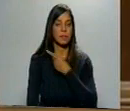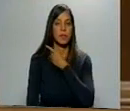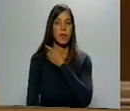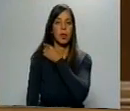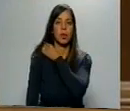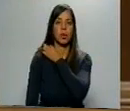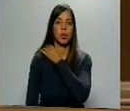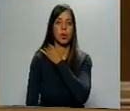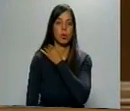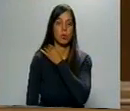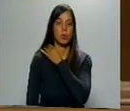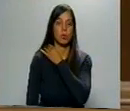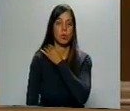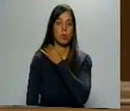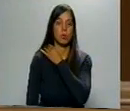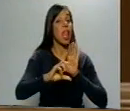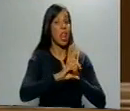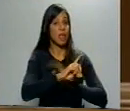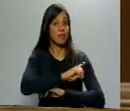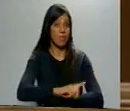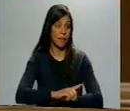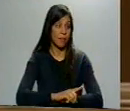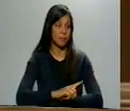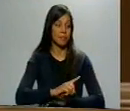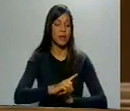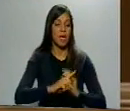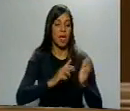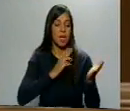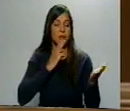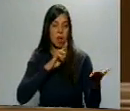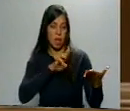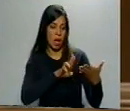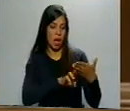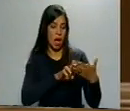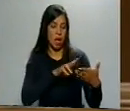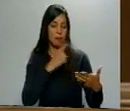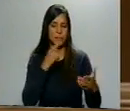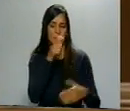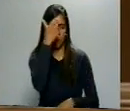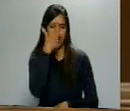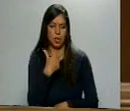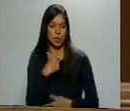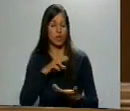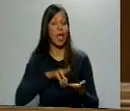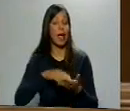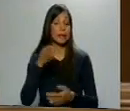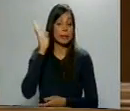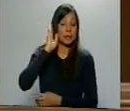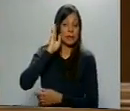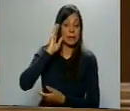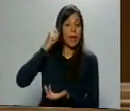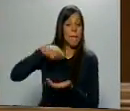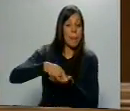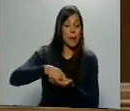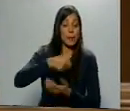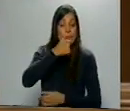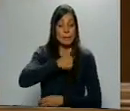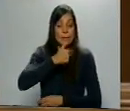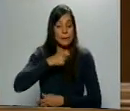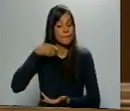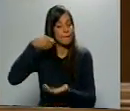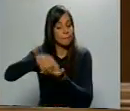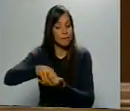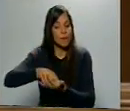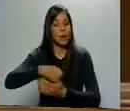1. Contrídico, garantizando el carácter disuasivo de las multas y sanciones